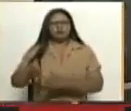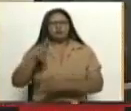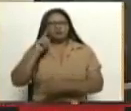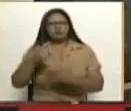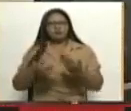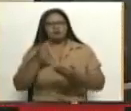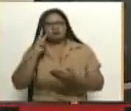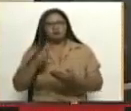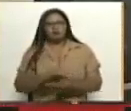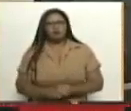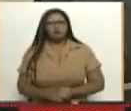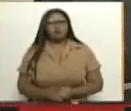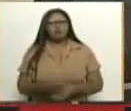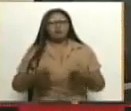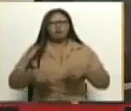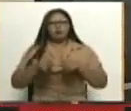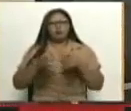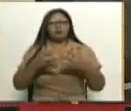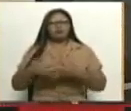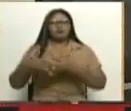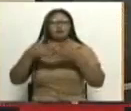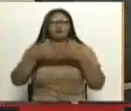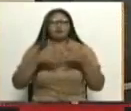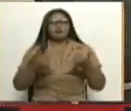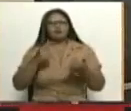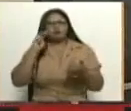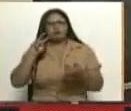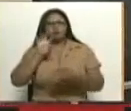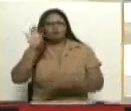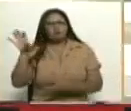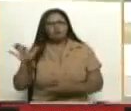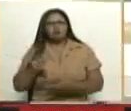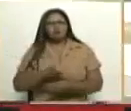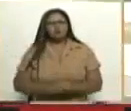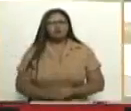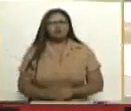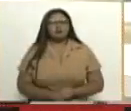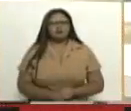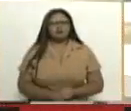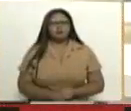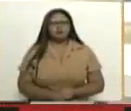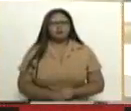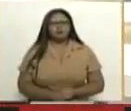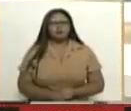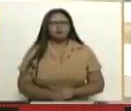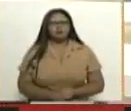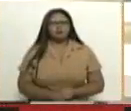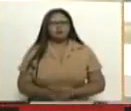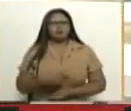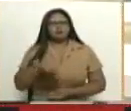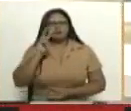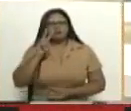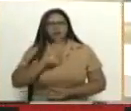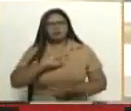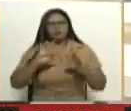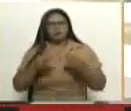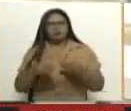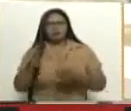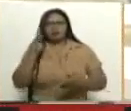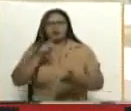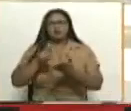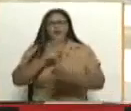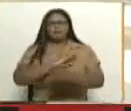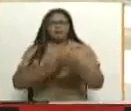algún momento fue imperio, que fue Estados Unidos o en algunos países en Europa. Bueno, mira, es que ese es un trabajo que se viene dando desde la llegada al poder